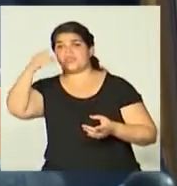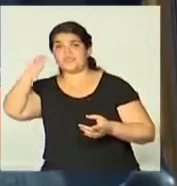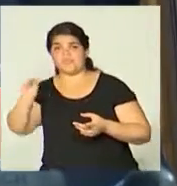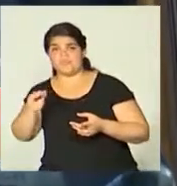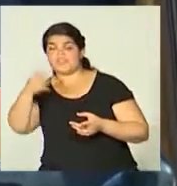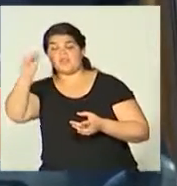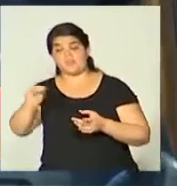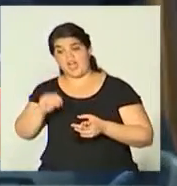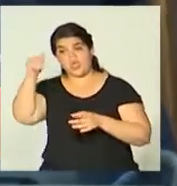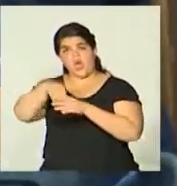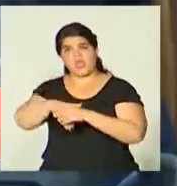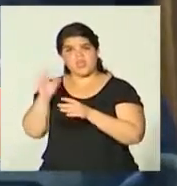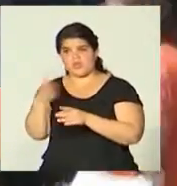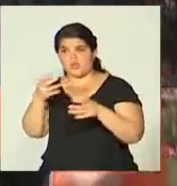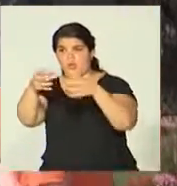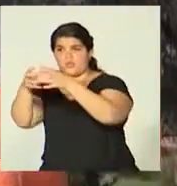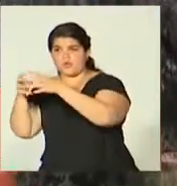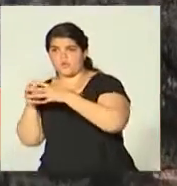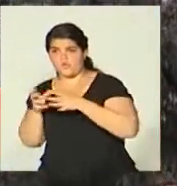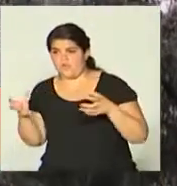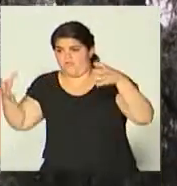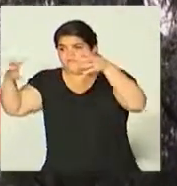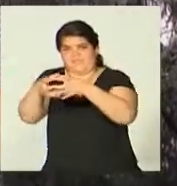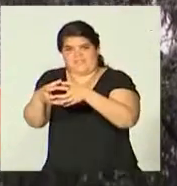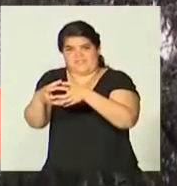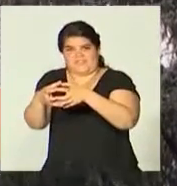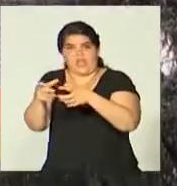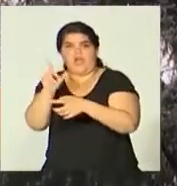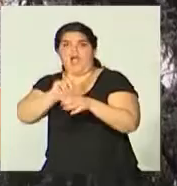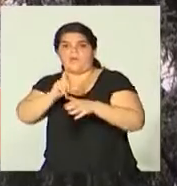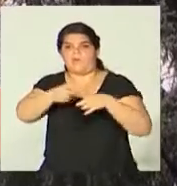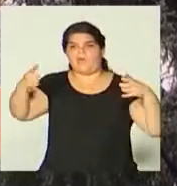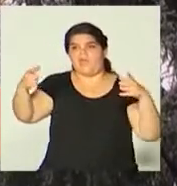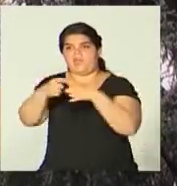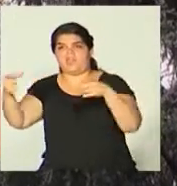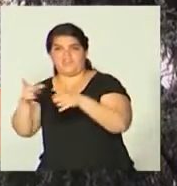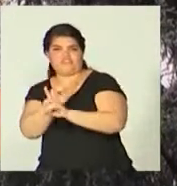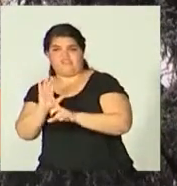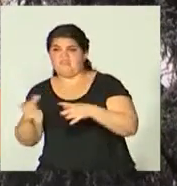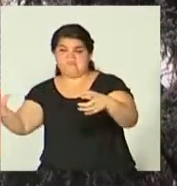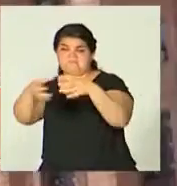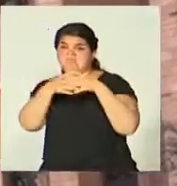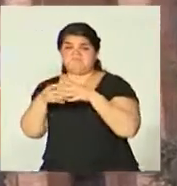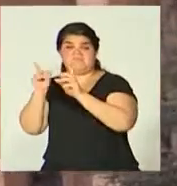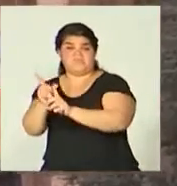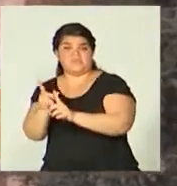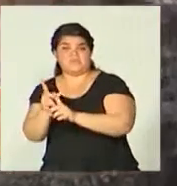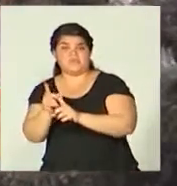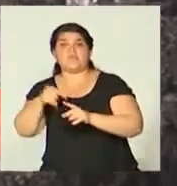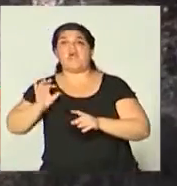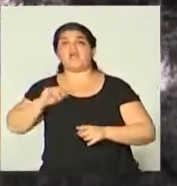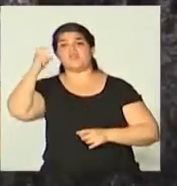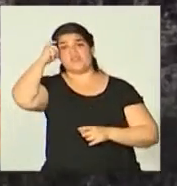te va a obligar a un ejercicio que los argentinos seguramente ya no recordamos, porque llevamos más de 10 años en